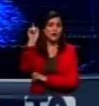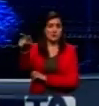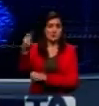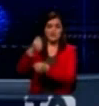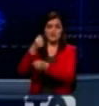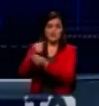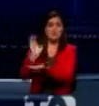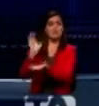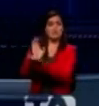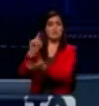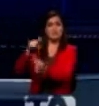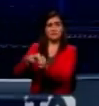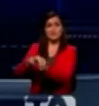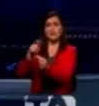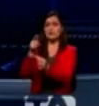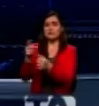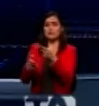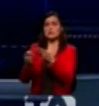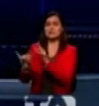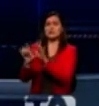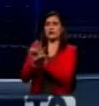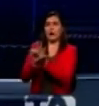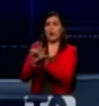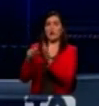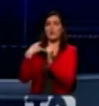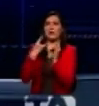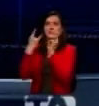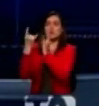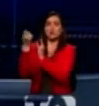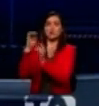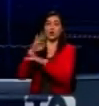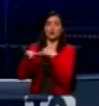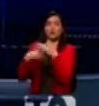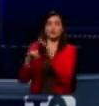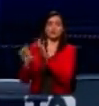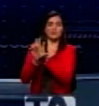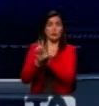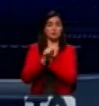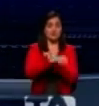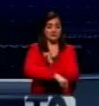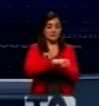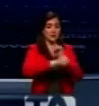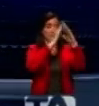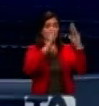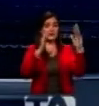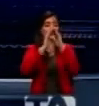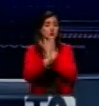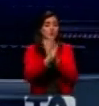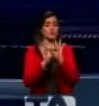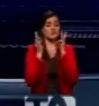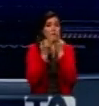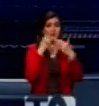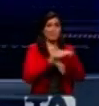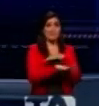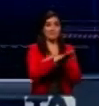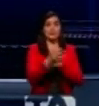María Sol Larrea. Esta madrugada realizó el allanamiento de 4 inmuebles de propiedad de su familia política. Entre las evidencias se encontró